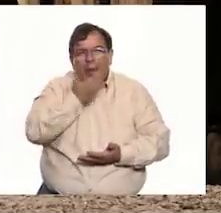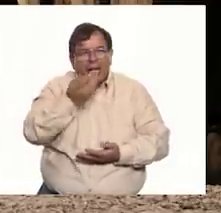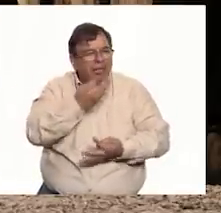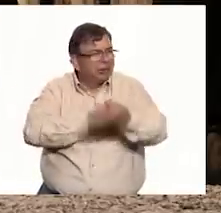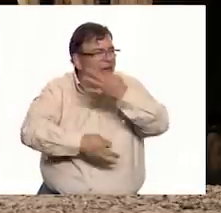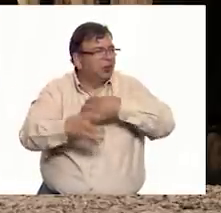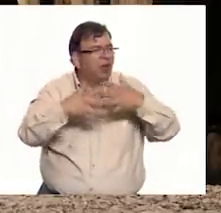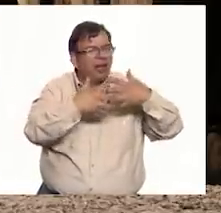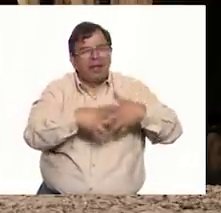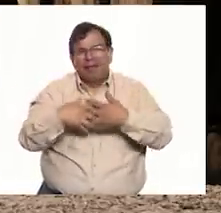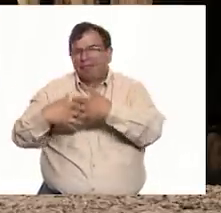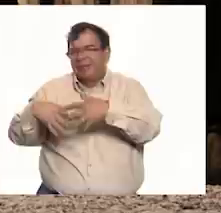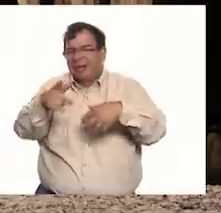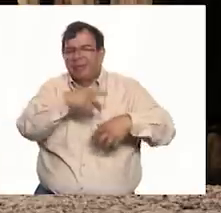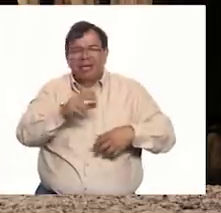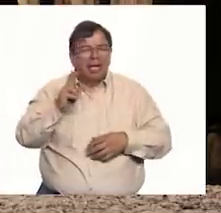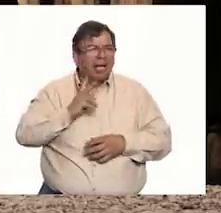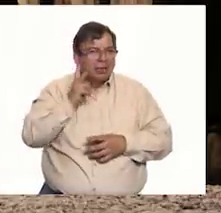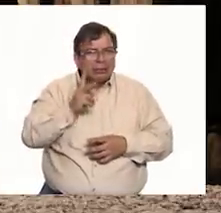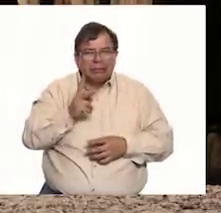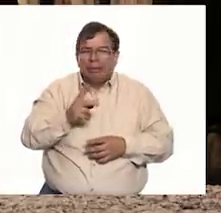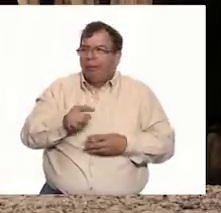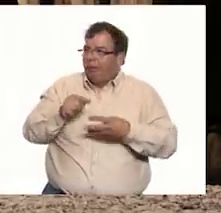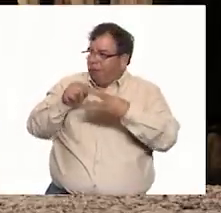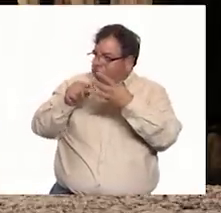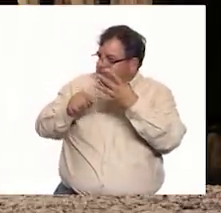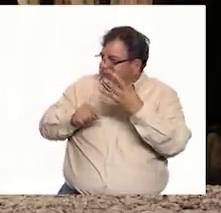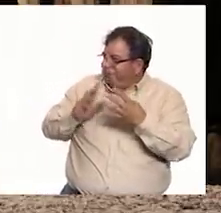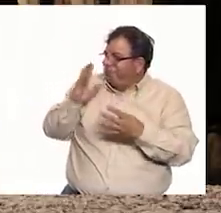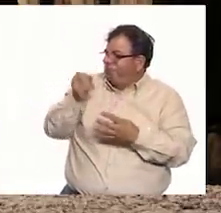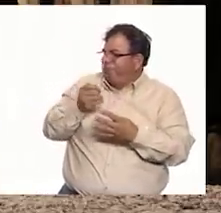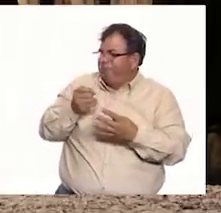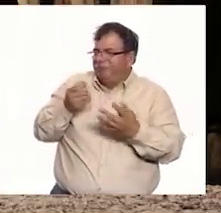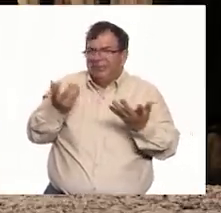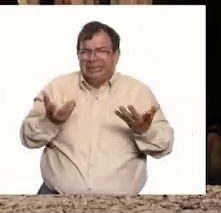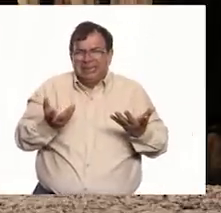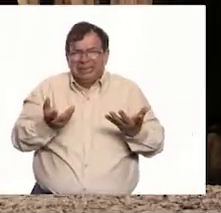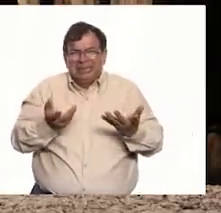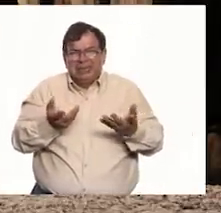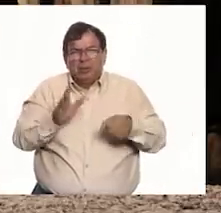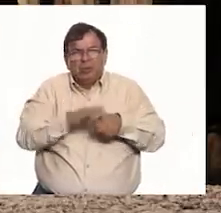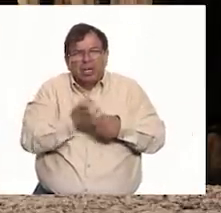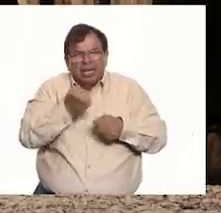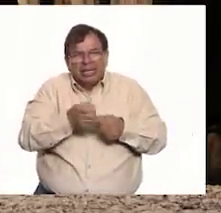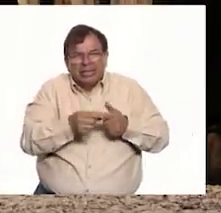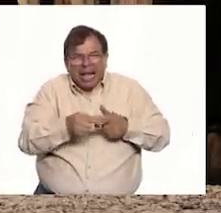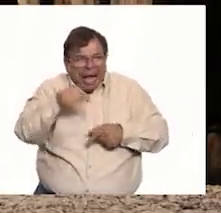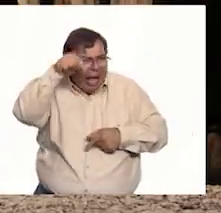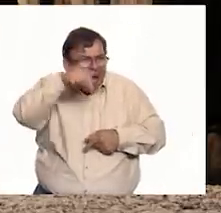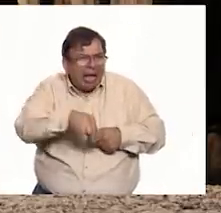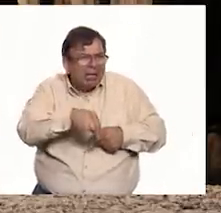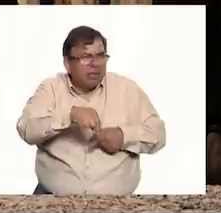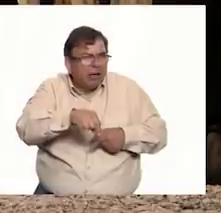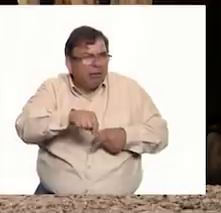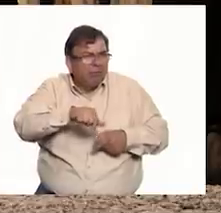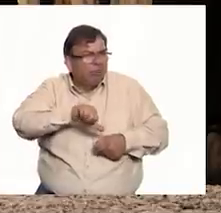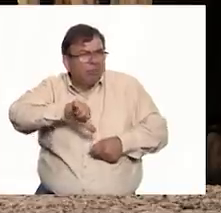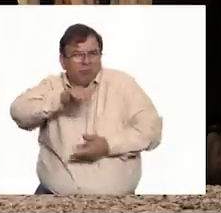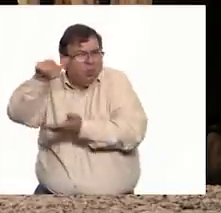de vino, Larisa. Todo eso suena muy bien, pero ¿por qué esta ruta está aquí y no en otro